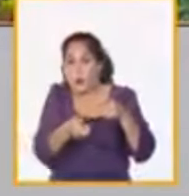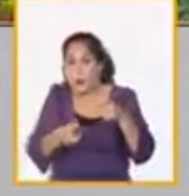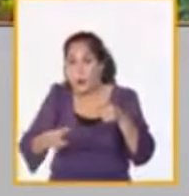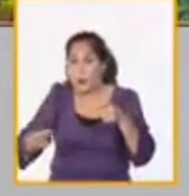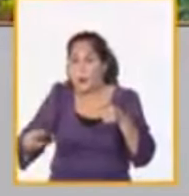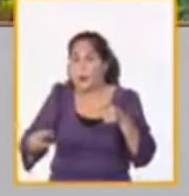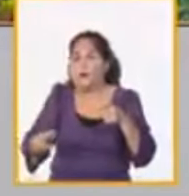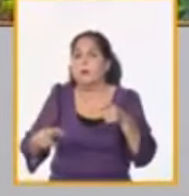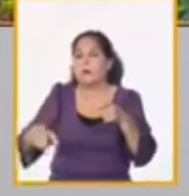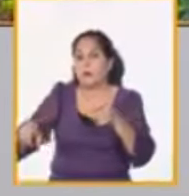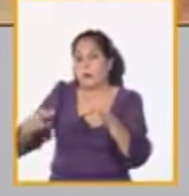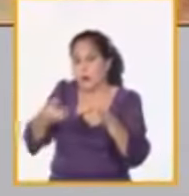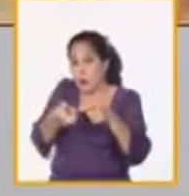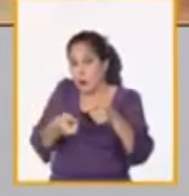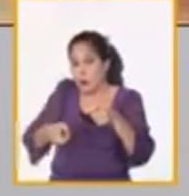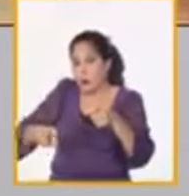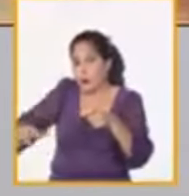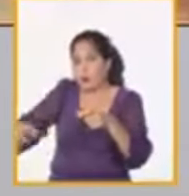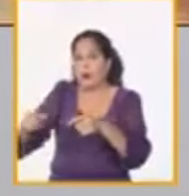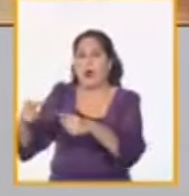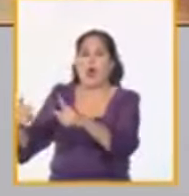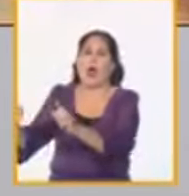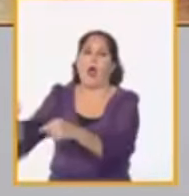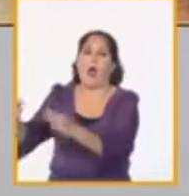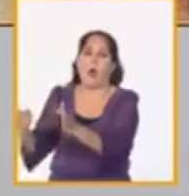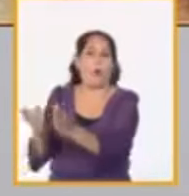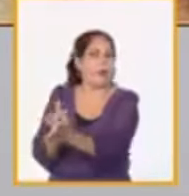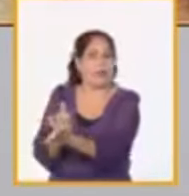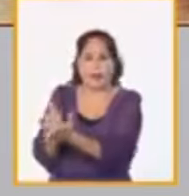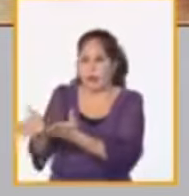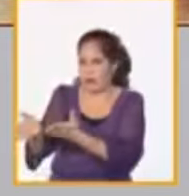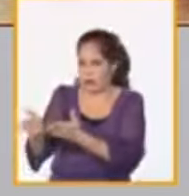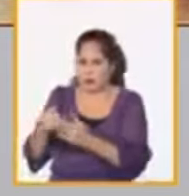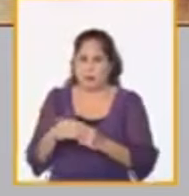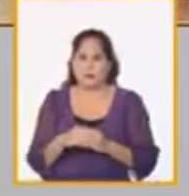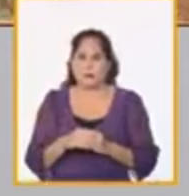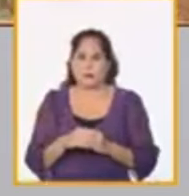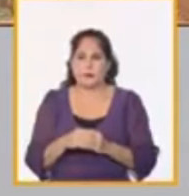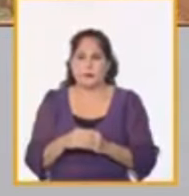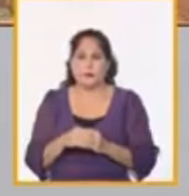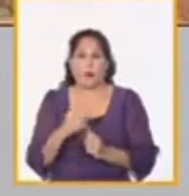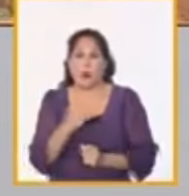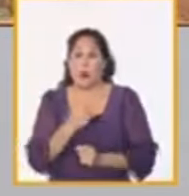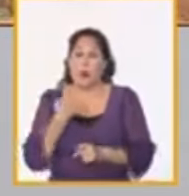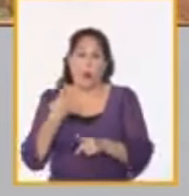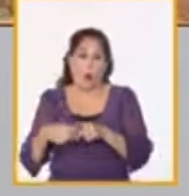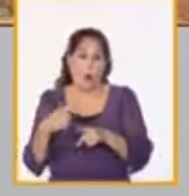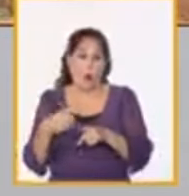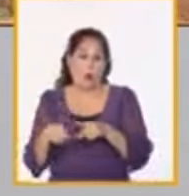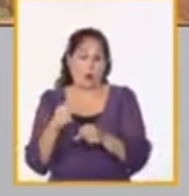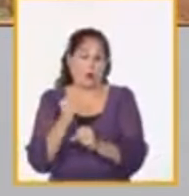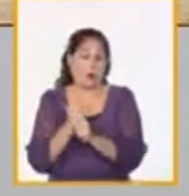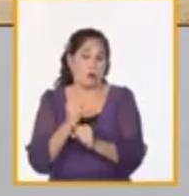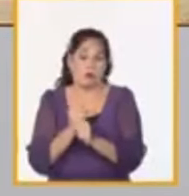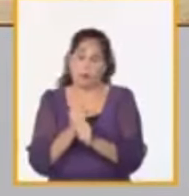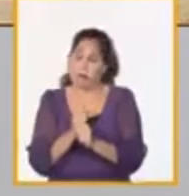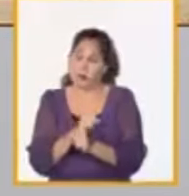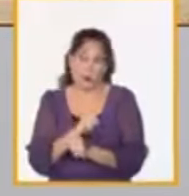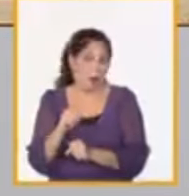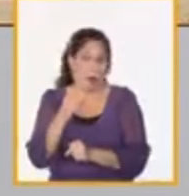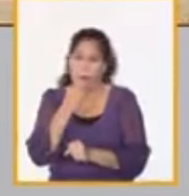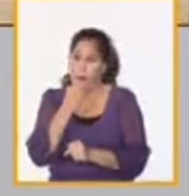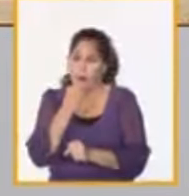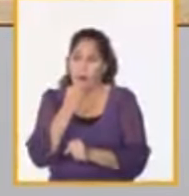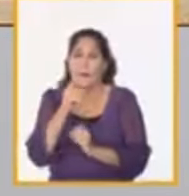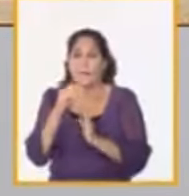tenía previsto en el año, porque es casi un trasvase, pero directo con el abasto. En el caso de los otros trasvases, no hemos podido trasvasar todos los millones